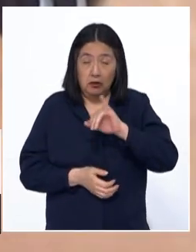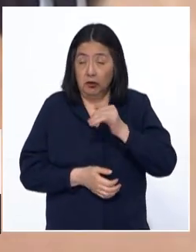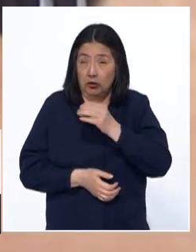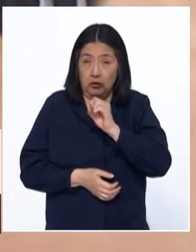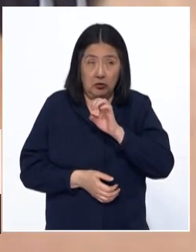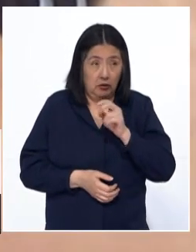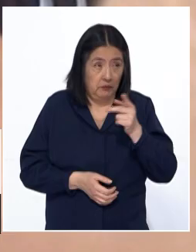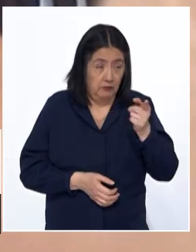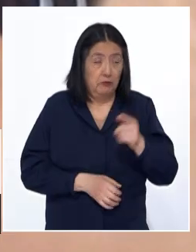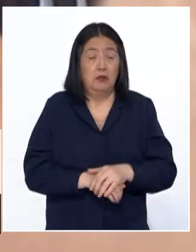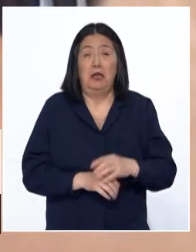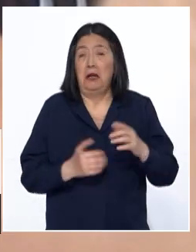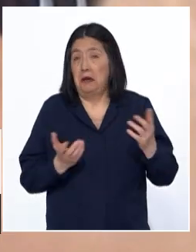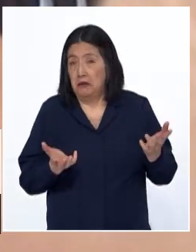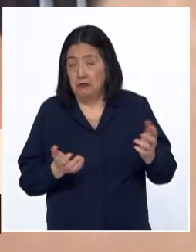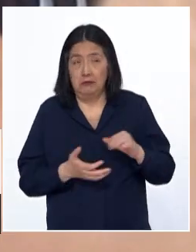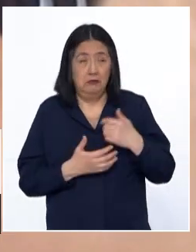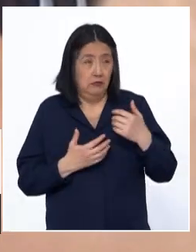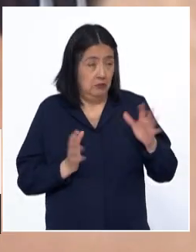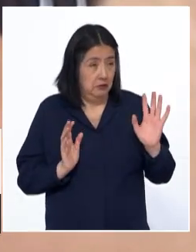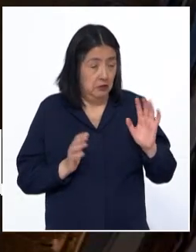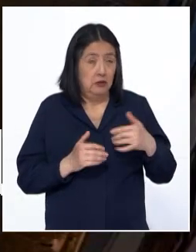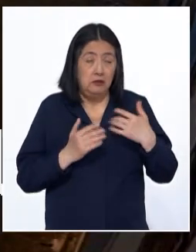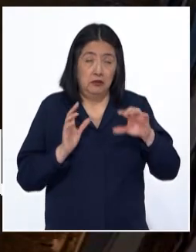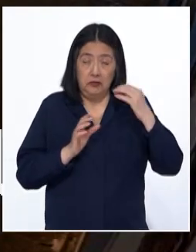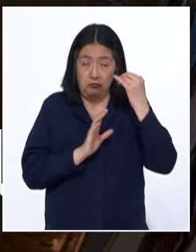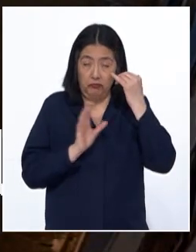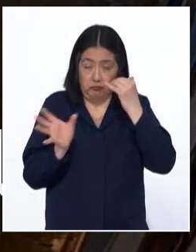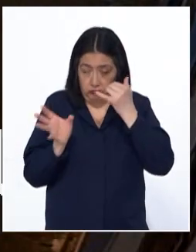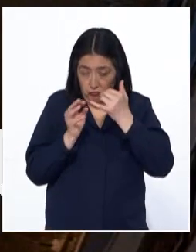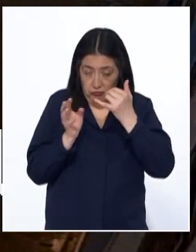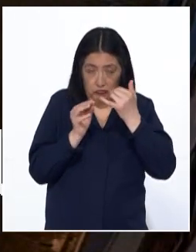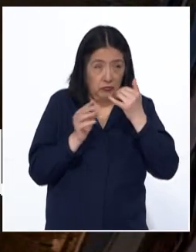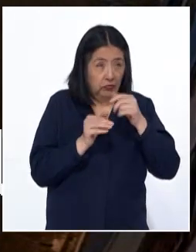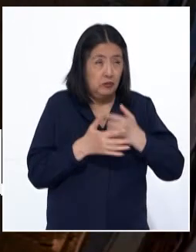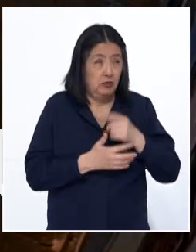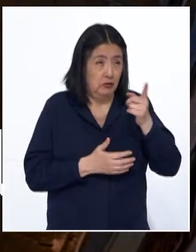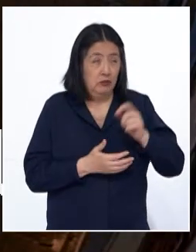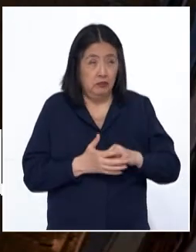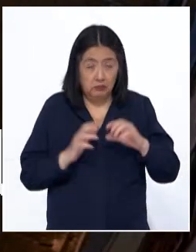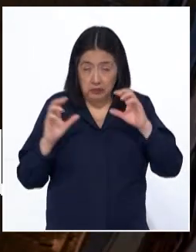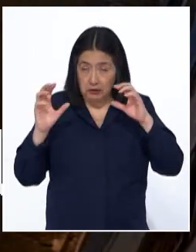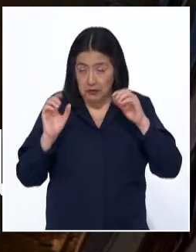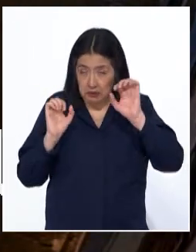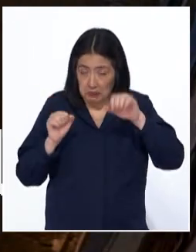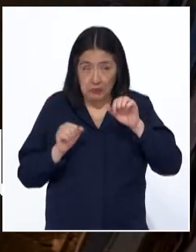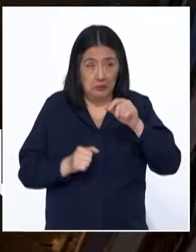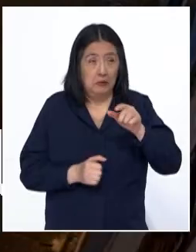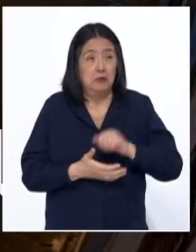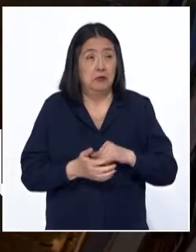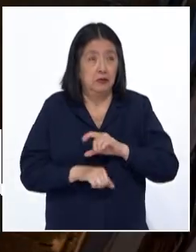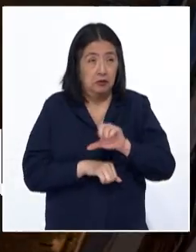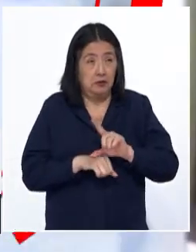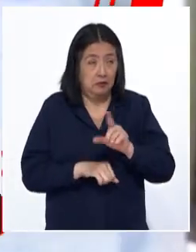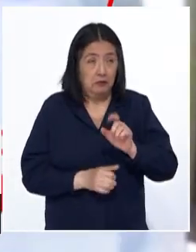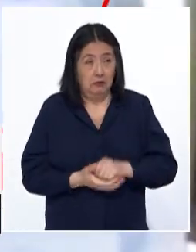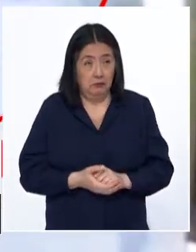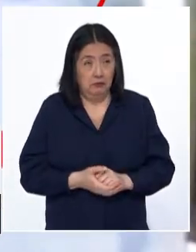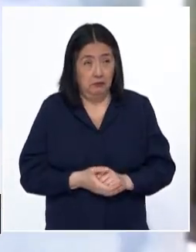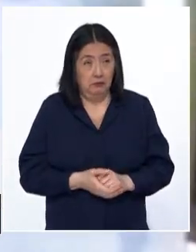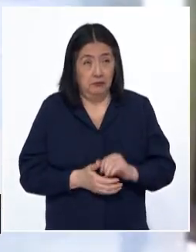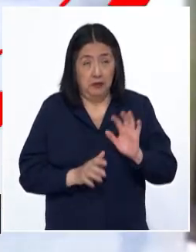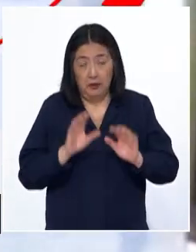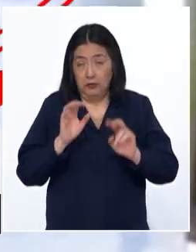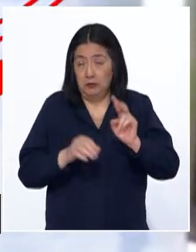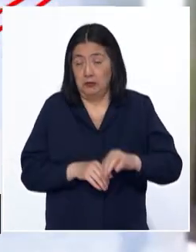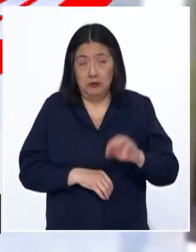Piero Gálvez. A pesar de que el crimen quedó registrado minuto a minuto en estas cámaras de seguridad del INSEE. 12